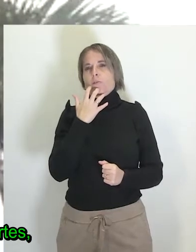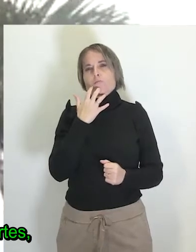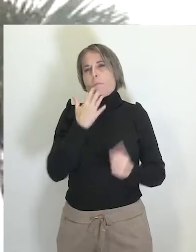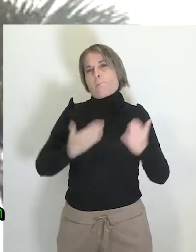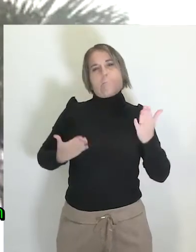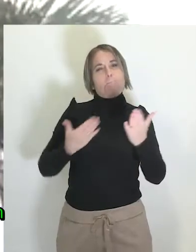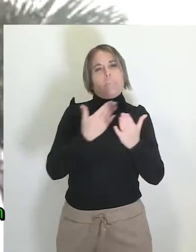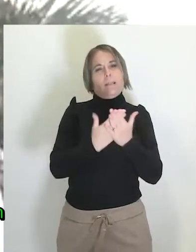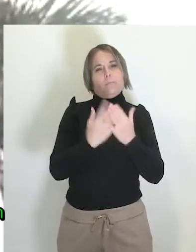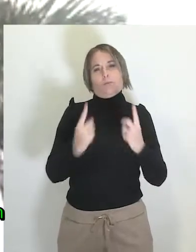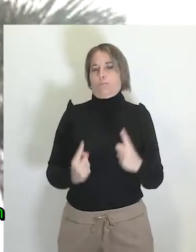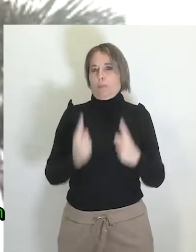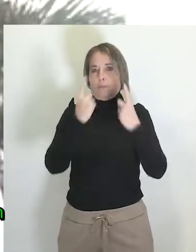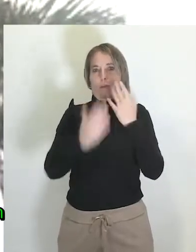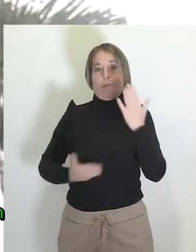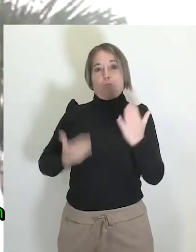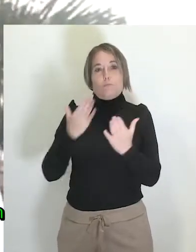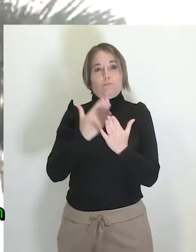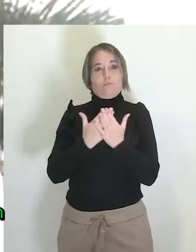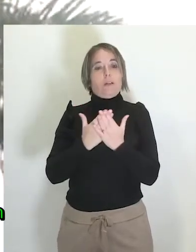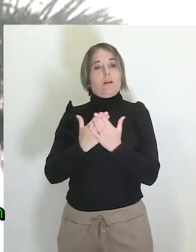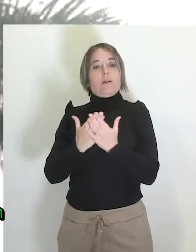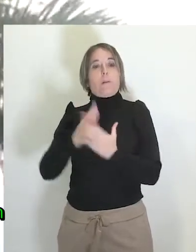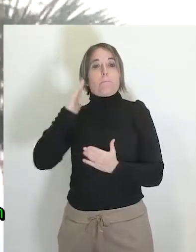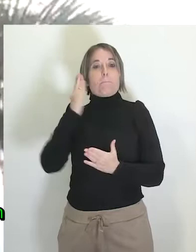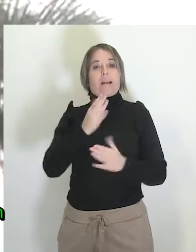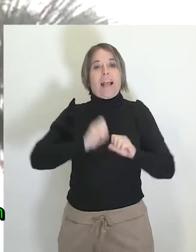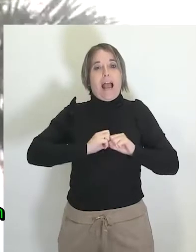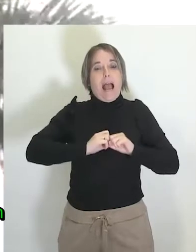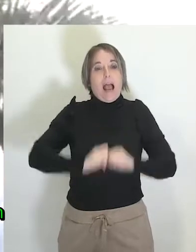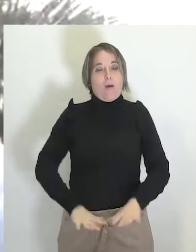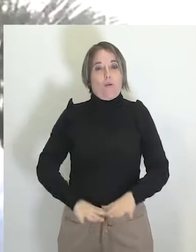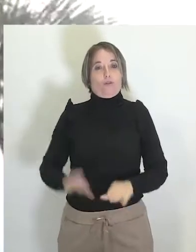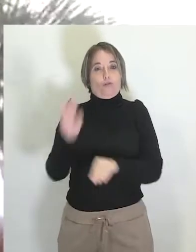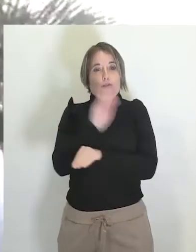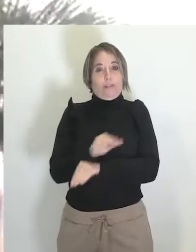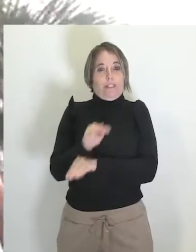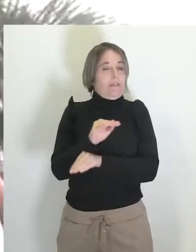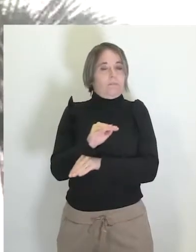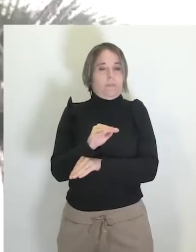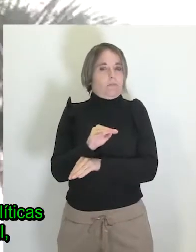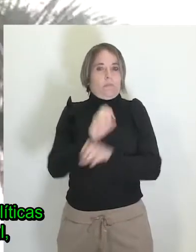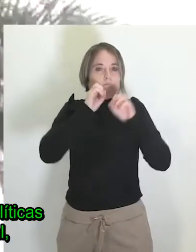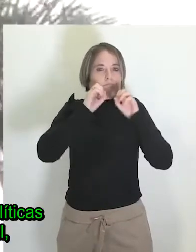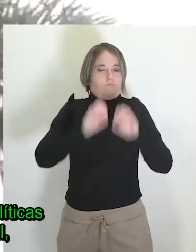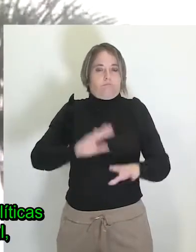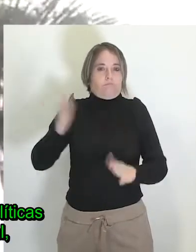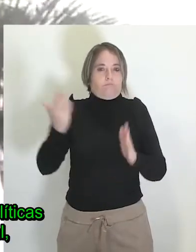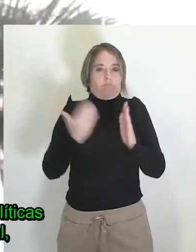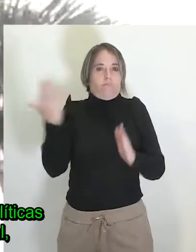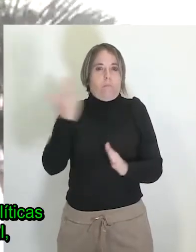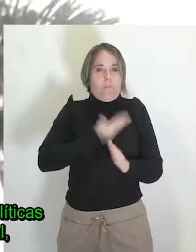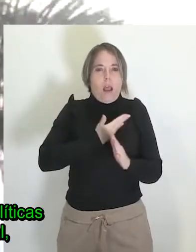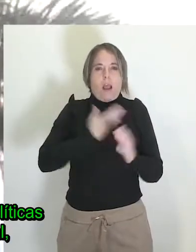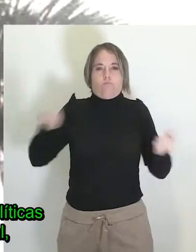más fuertes, que fue con la penalización del aborto terapéutico, la penalización total en un contexto